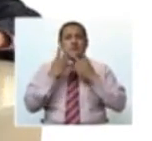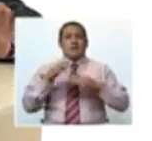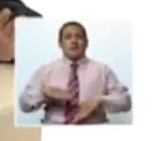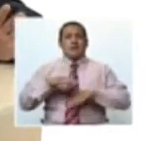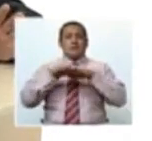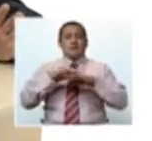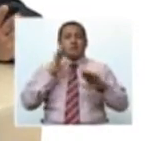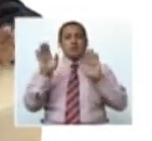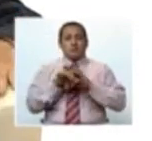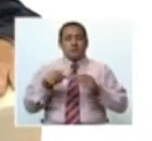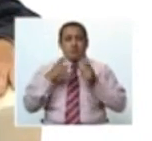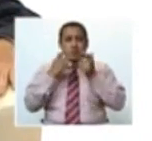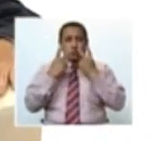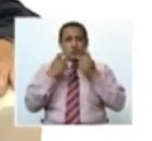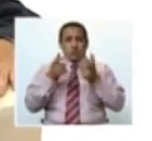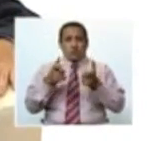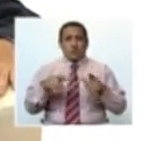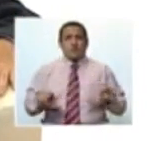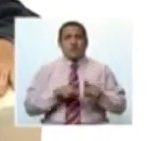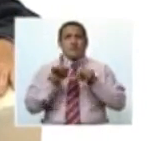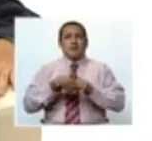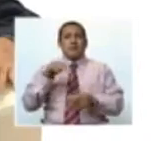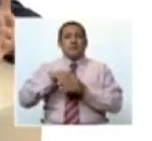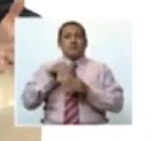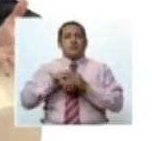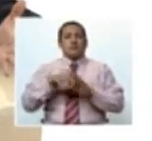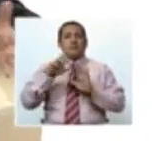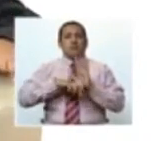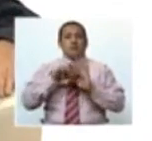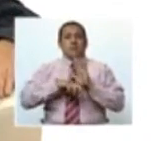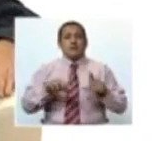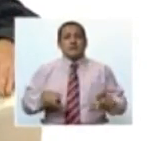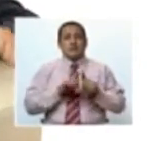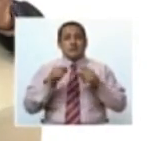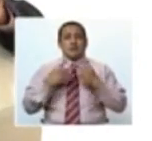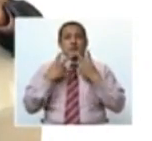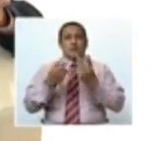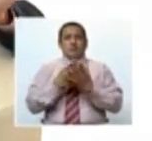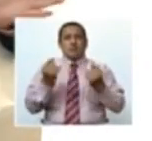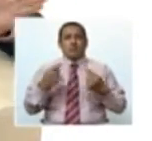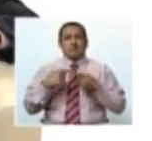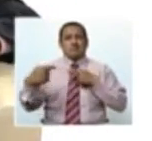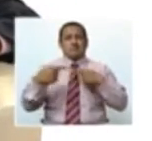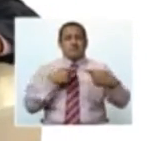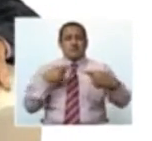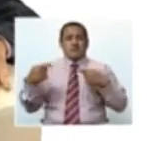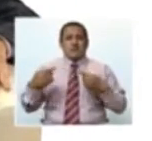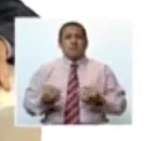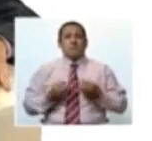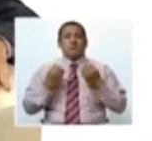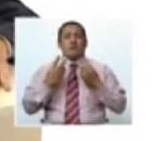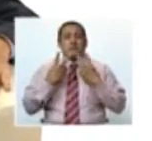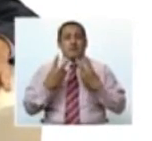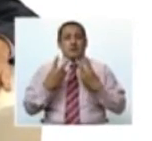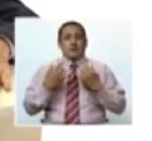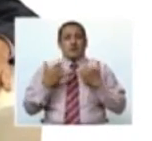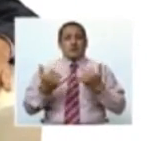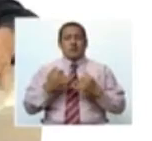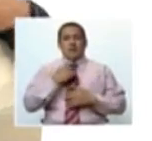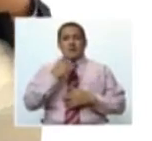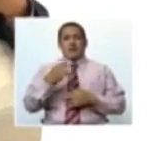casos límites en los cuales la votación del Tribunal Constitucional ha estado muy dividida, debido a